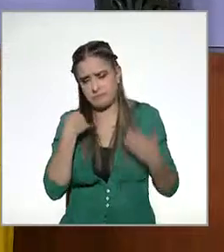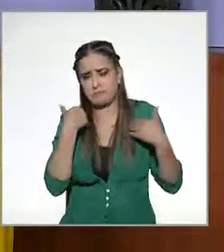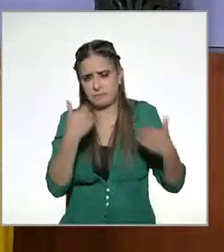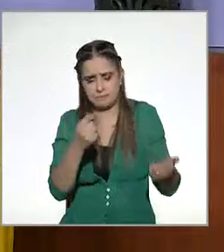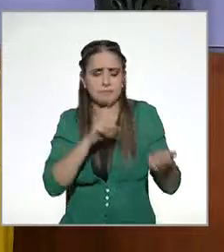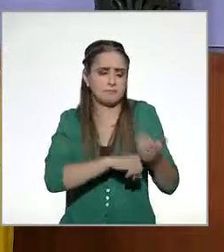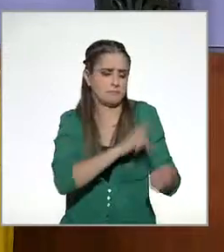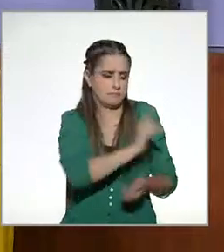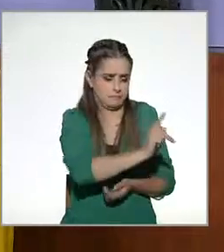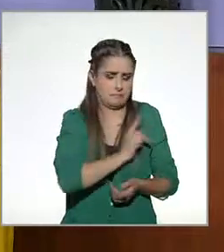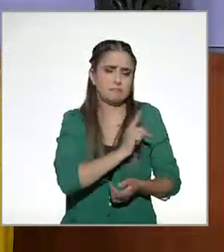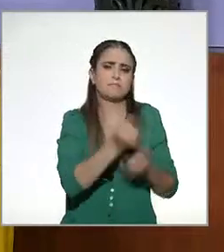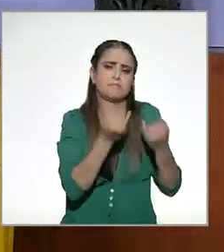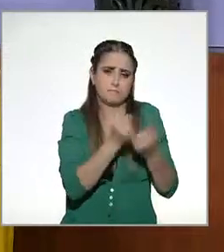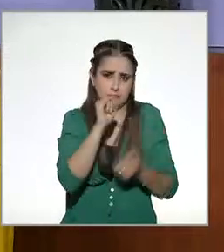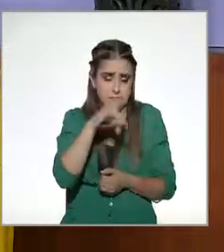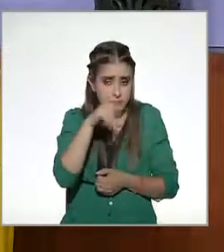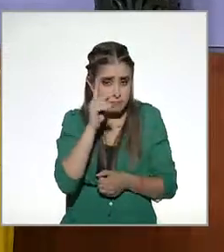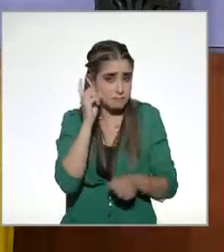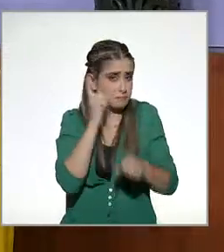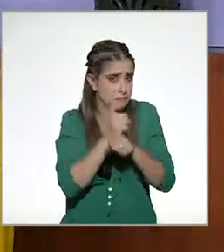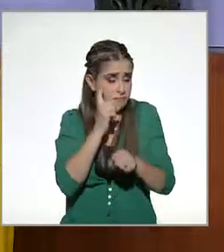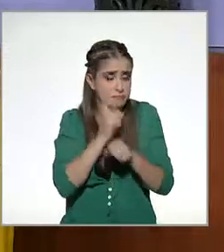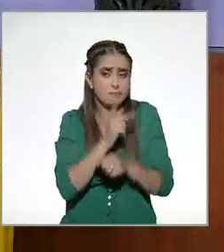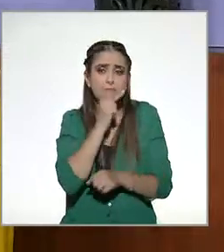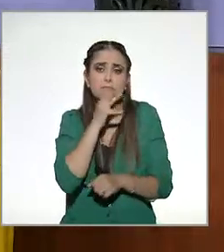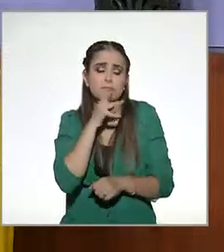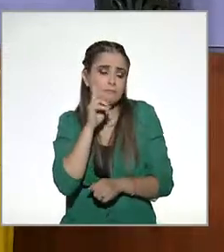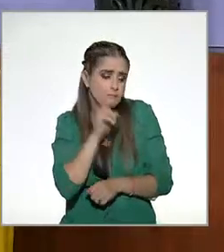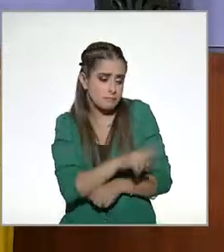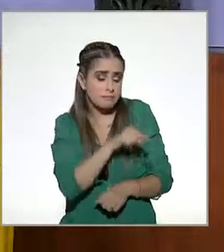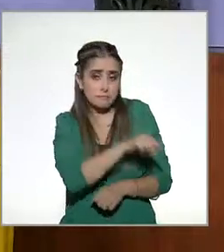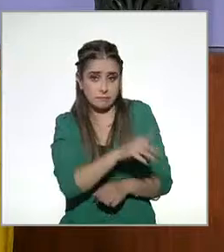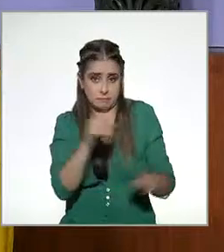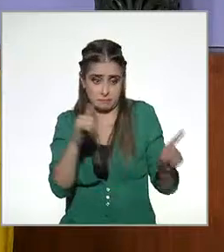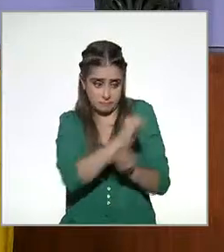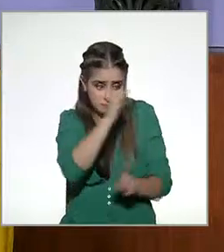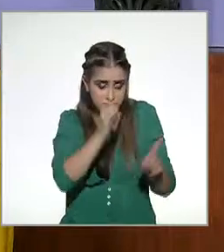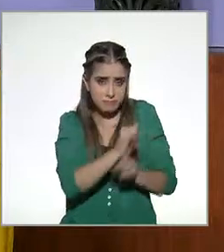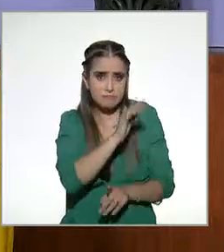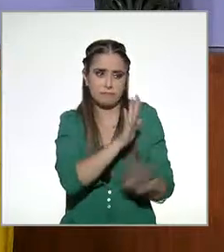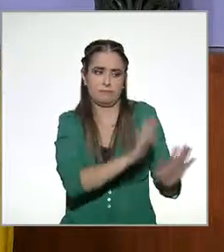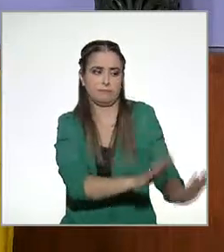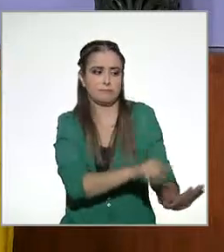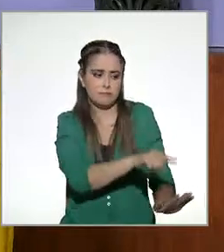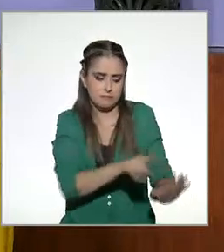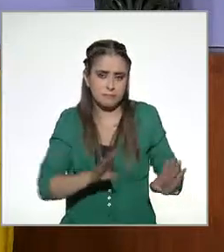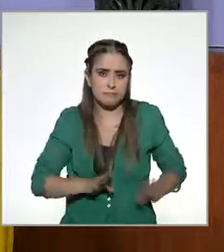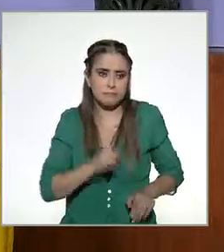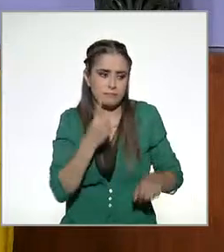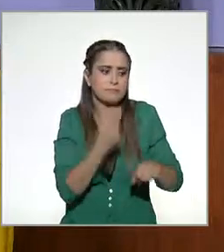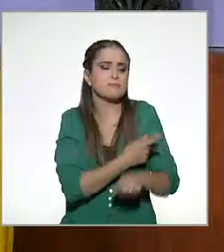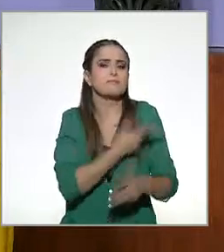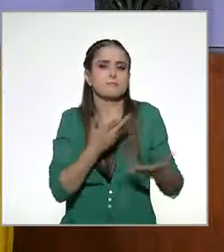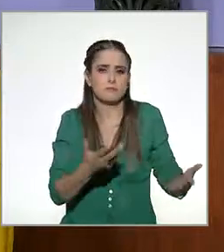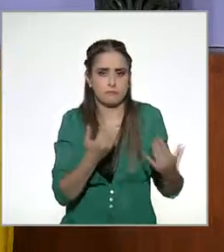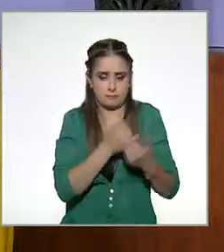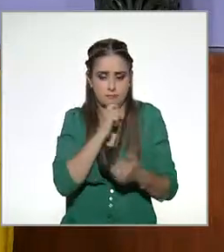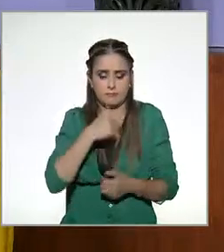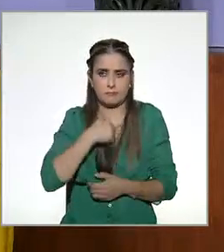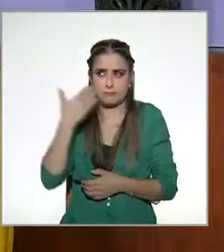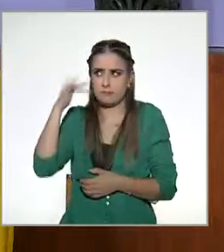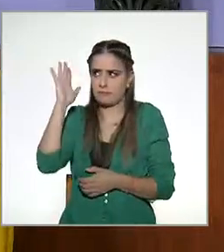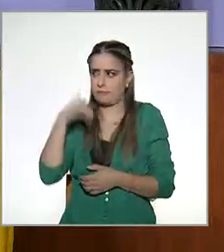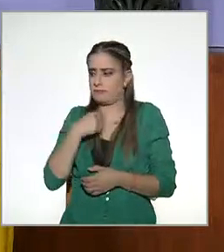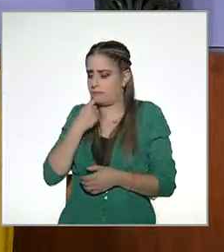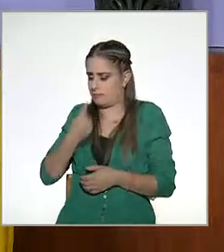lo mejor, pero entonces es primero ubicar los padres, ¿cómo fomentar eso? Bueno, pues primero ubicando cómo son ellos y cómo fueron también ellos en su propia infancia,